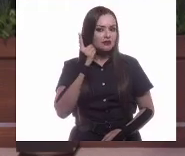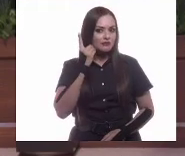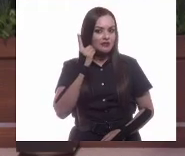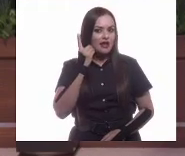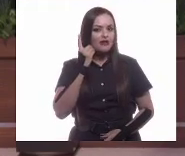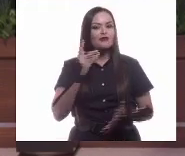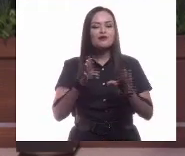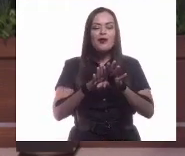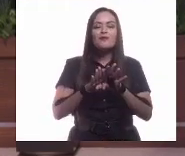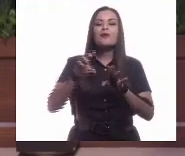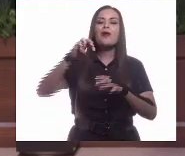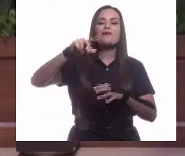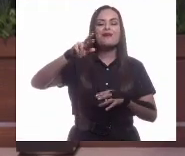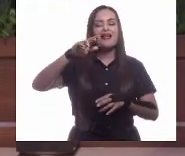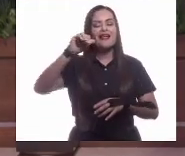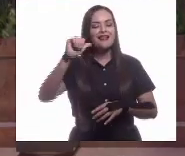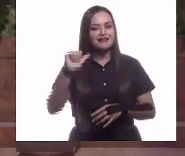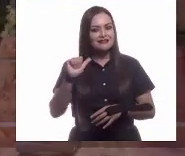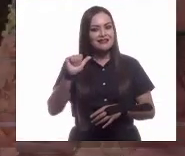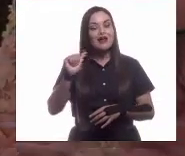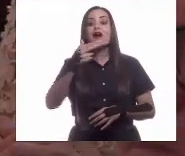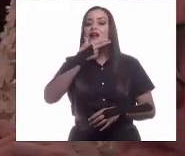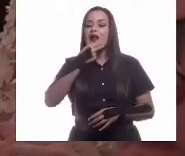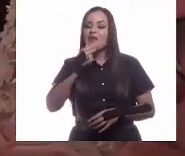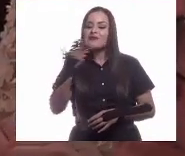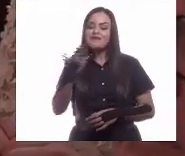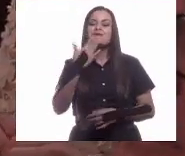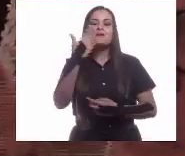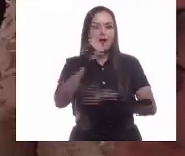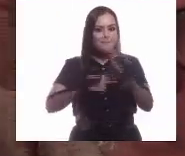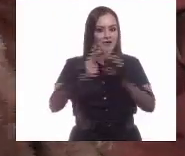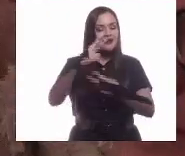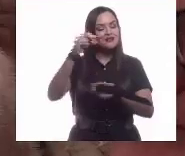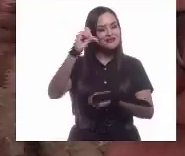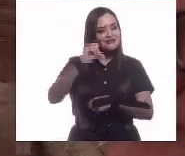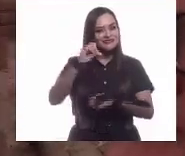Luisa Salcedo Morales y Eligio Soto López, bienvenidos también el día de hoy.